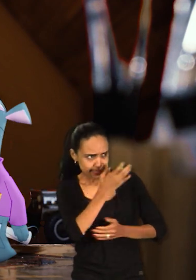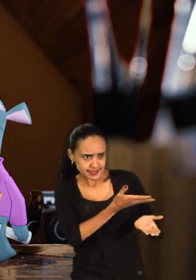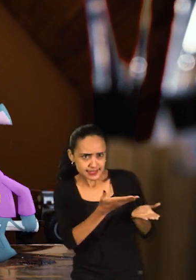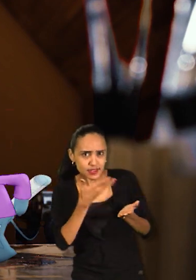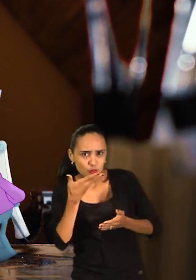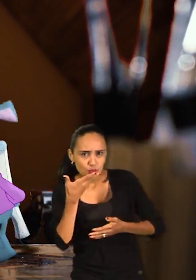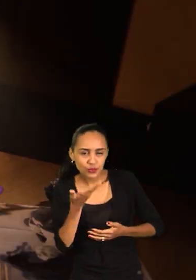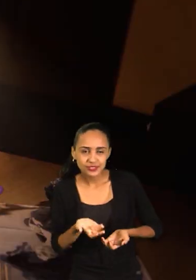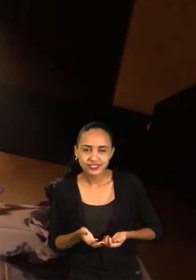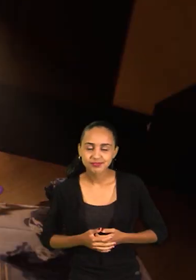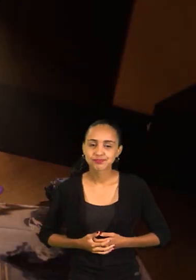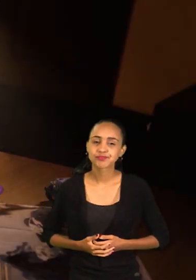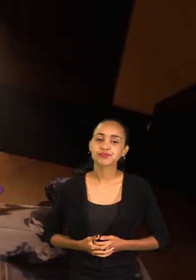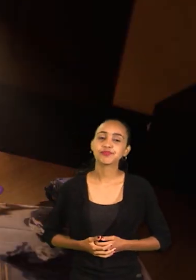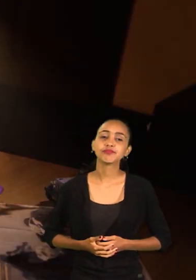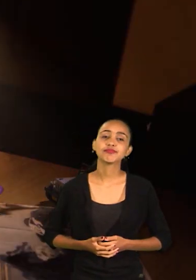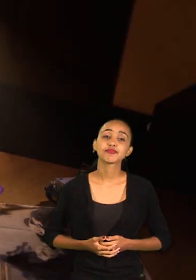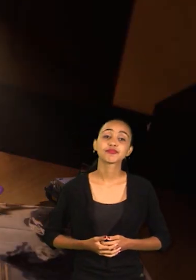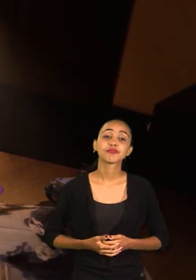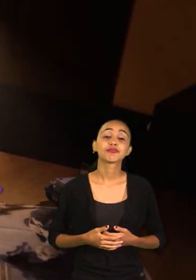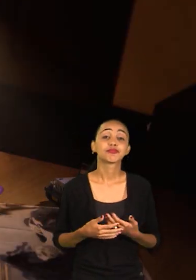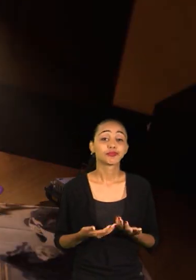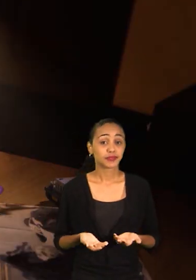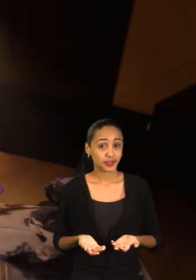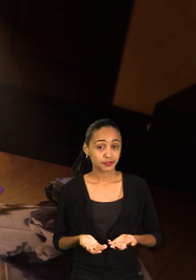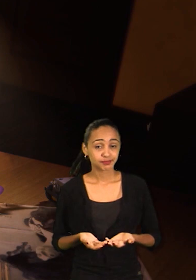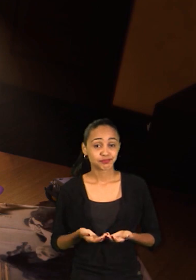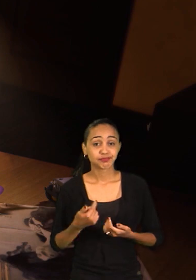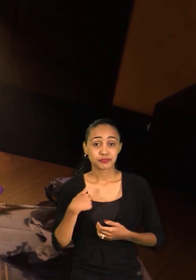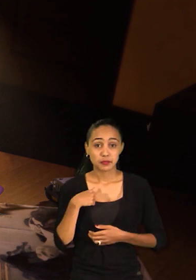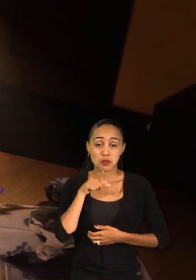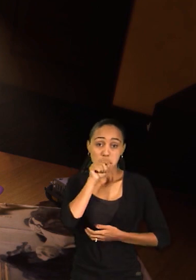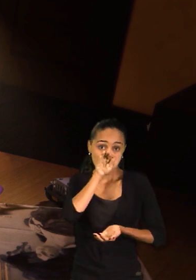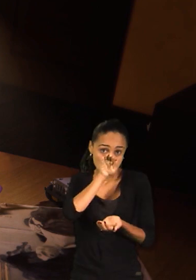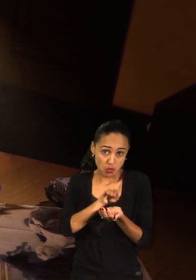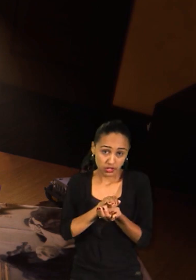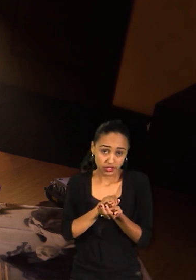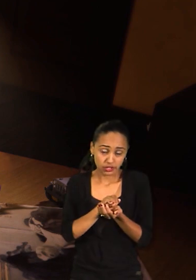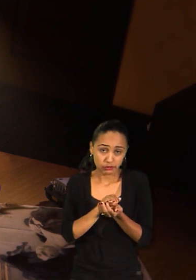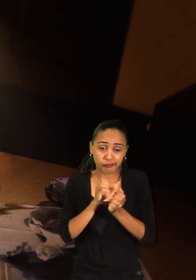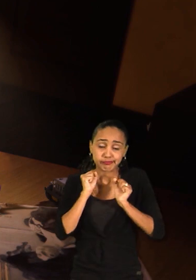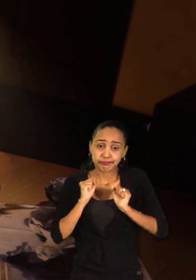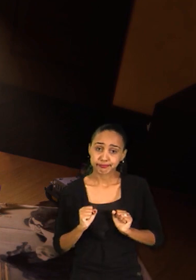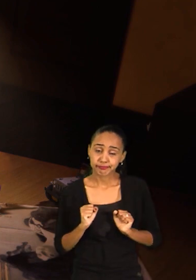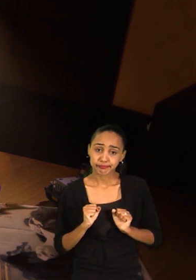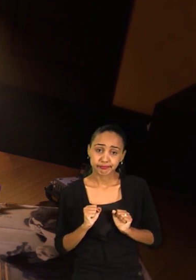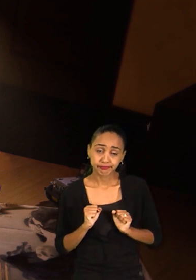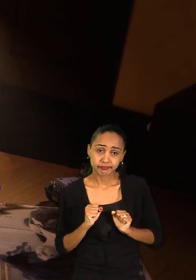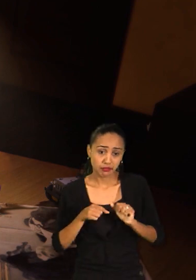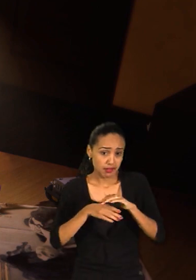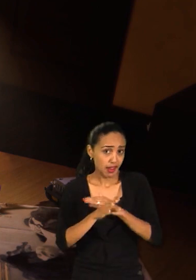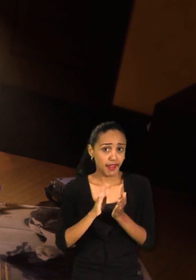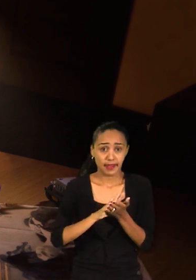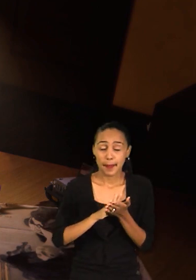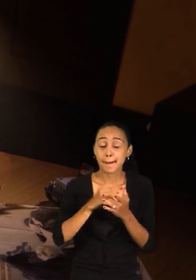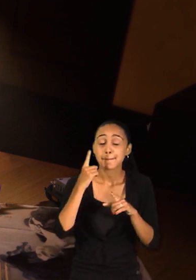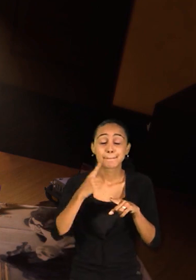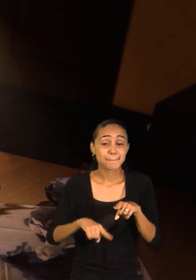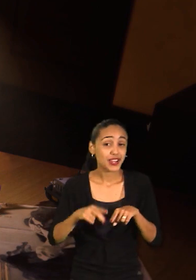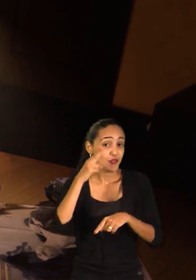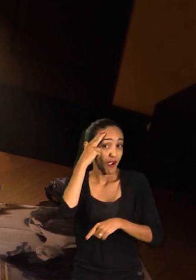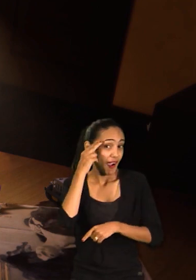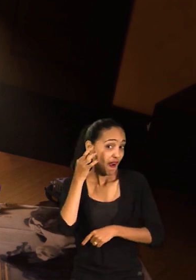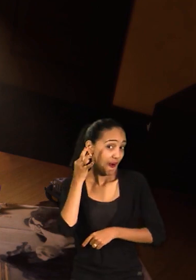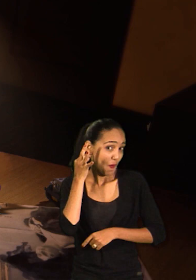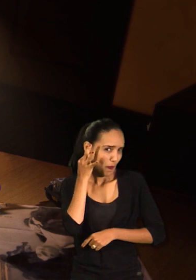Continúa. Pues Albertico seguía en su jaula. Pero abuela que se respete